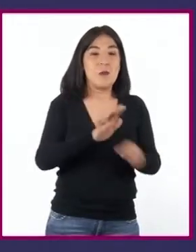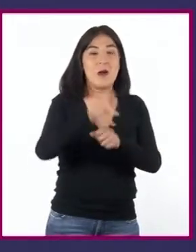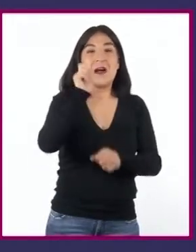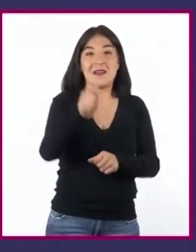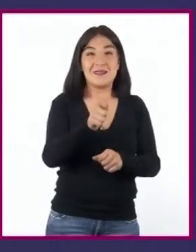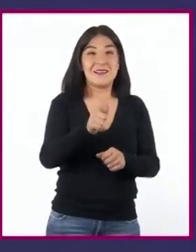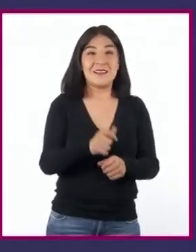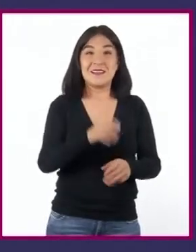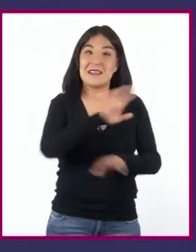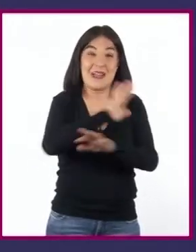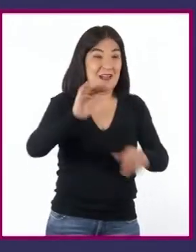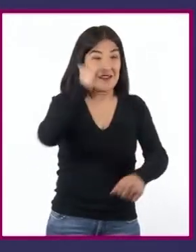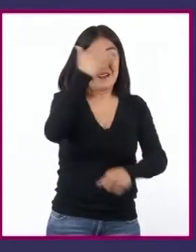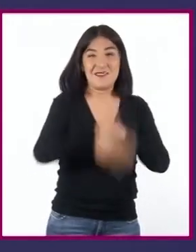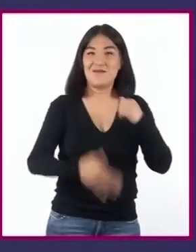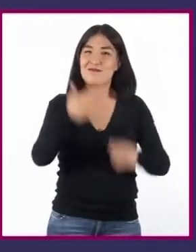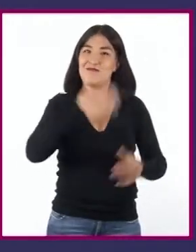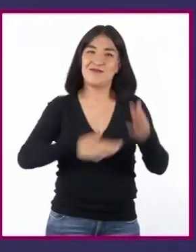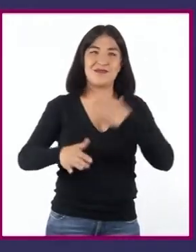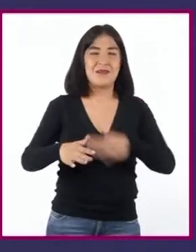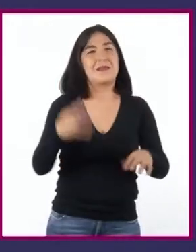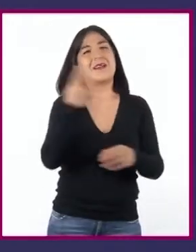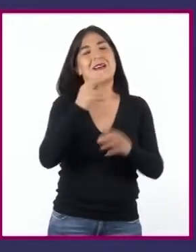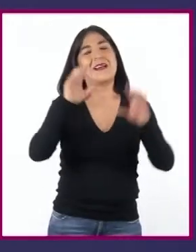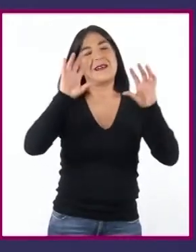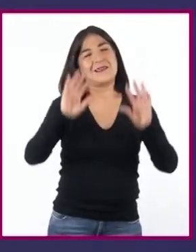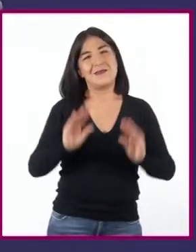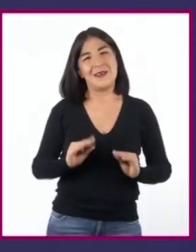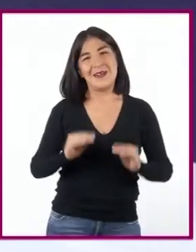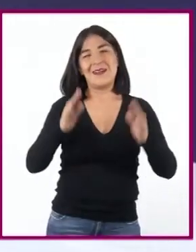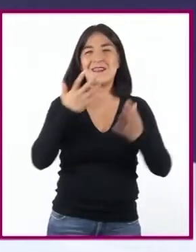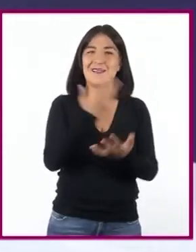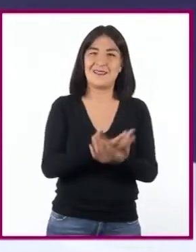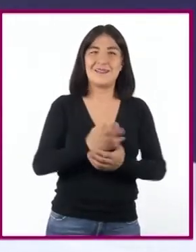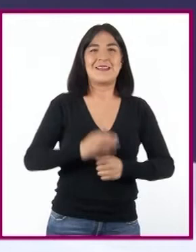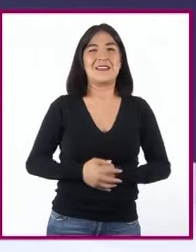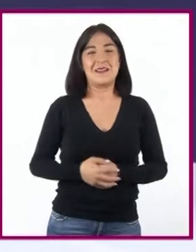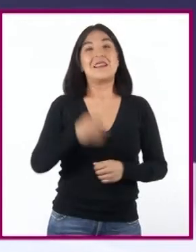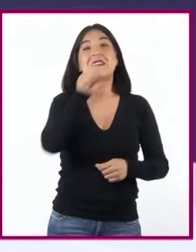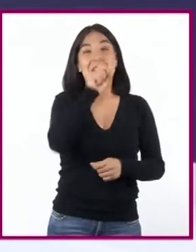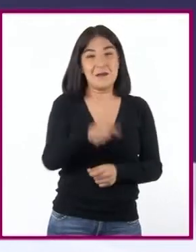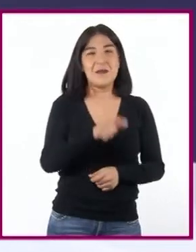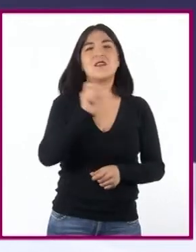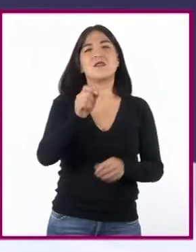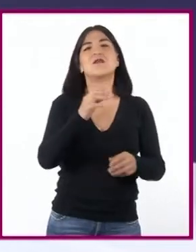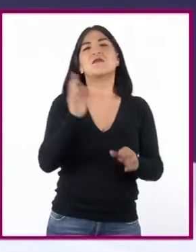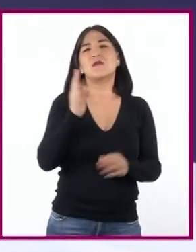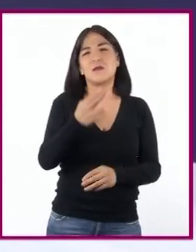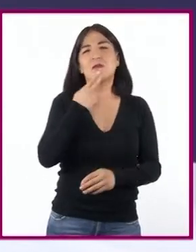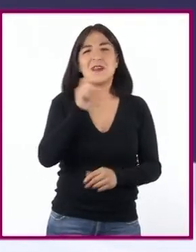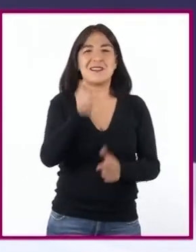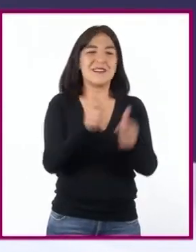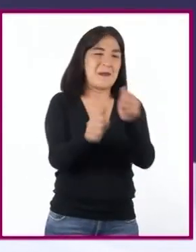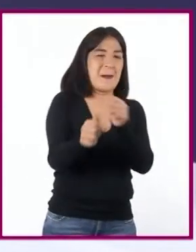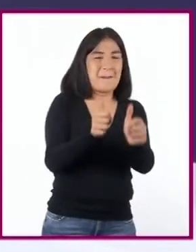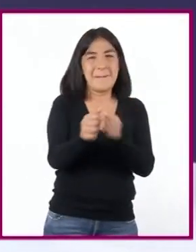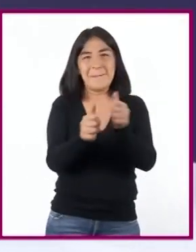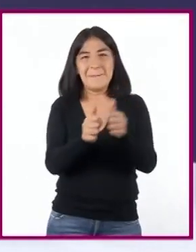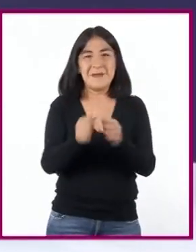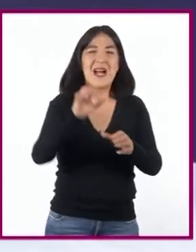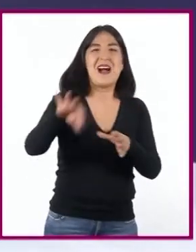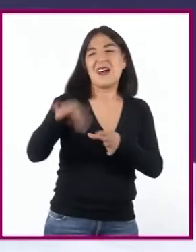que ya se calentó y que necesita apagarse por un tiempo. Y además, lo hacemos combinando unas golosinas como